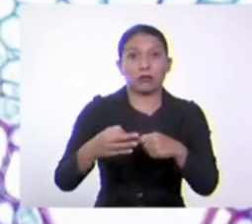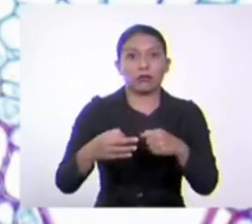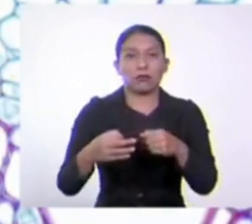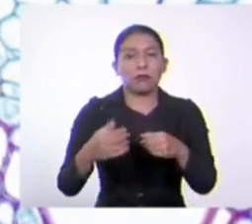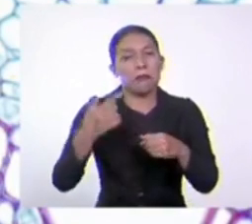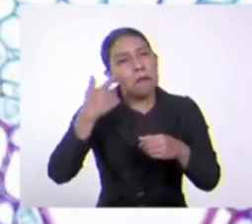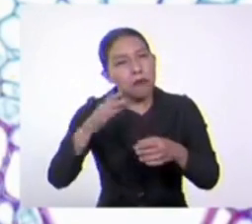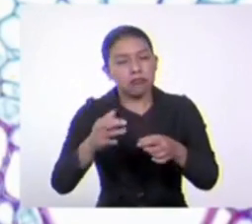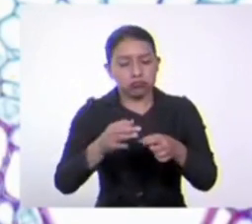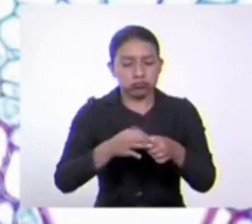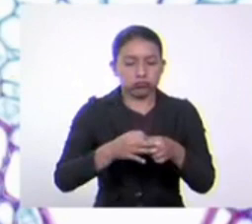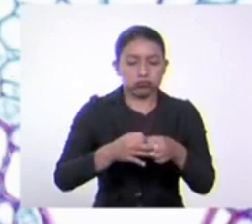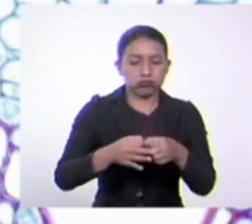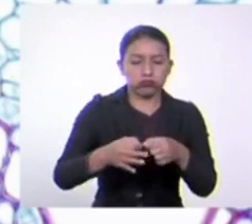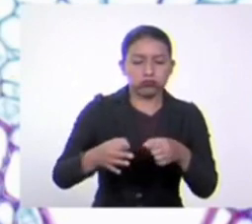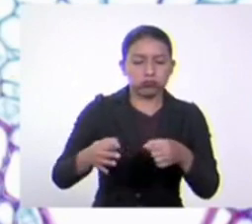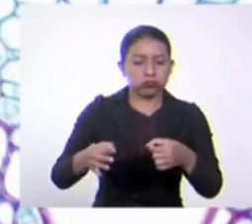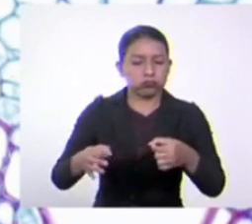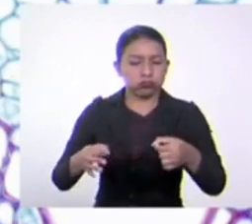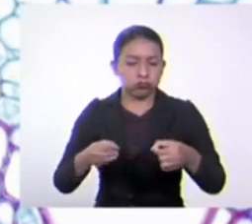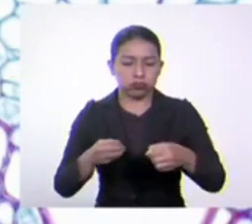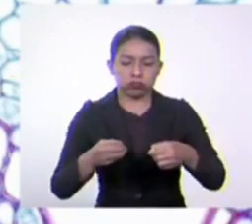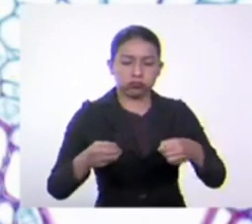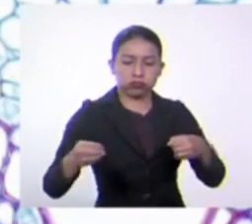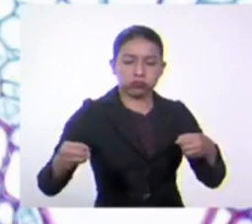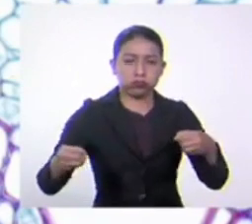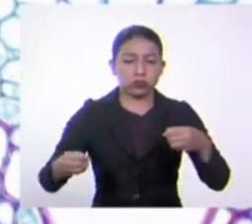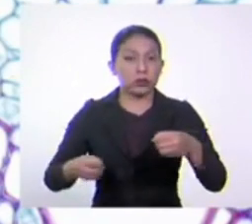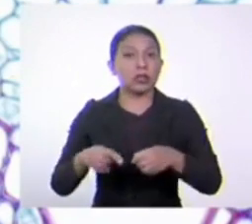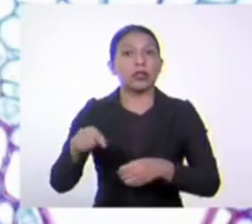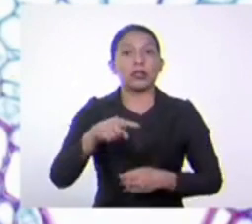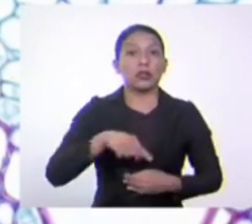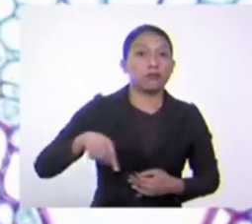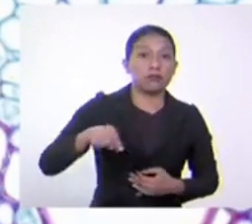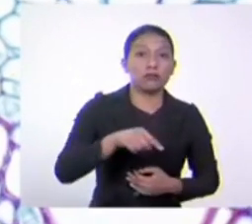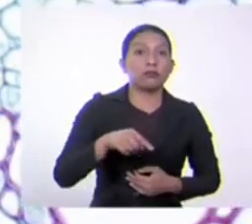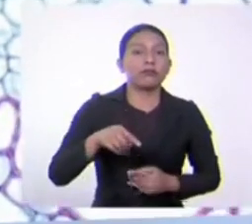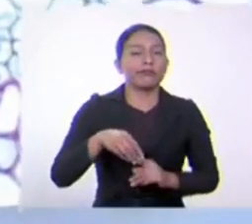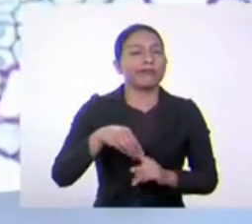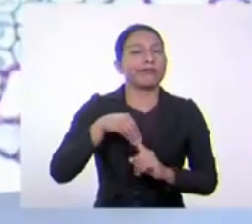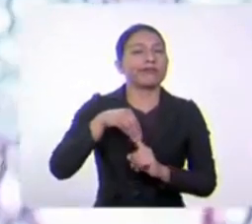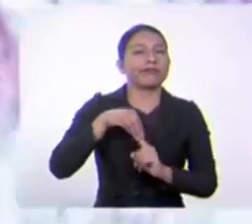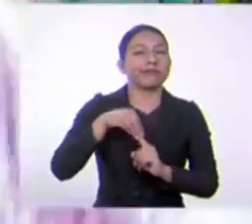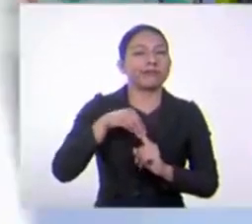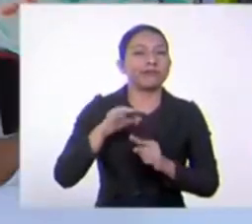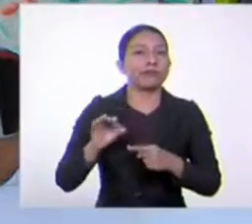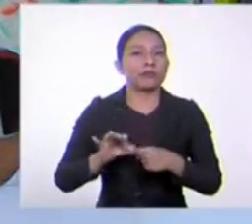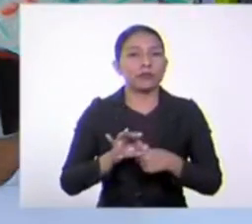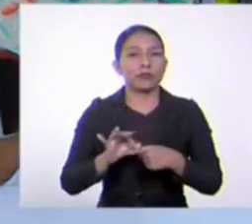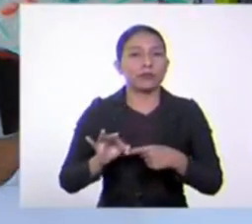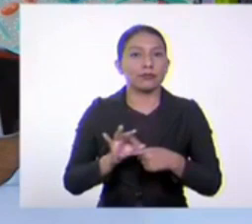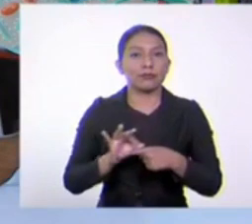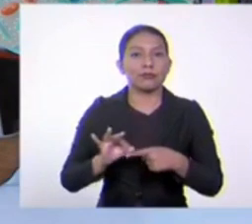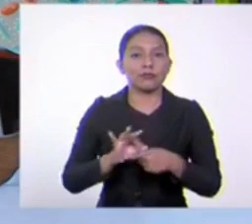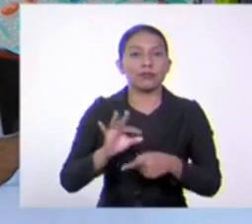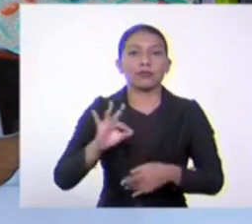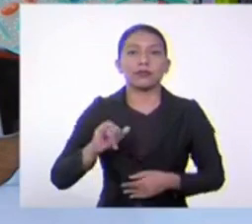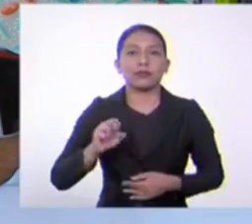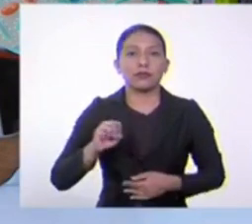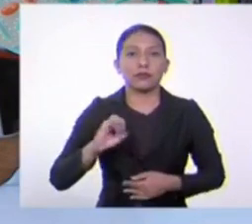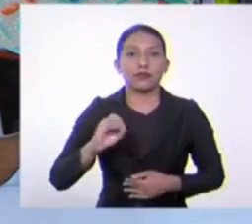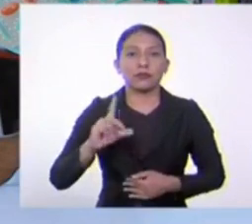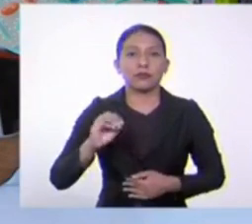de crecimiento o de los meristemos, las células van especializándose en su función fisiológica